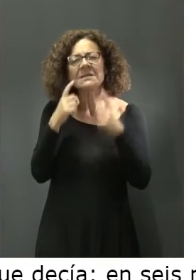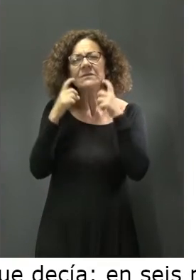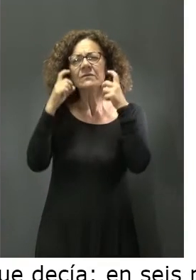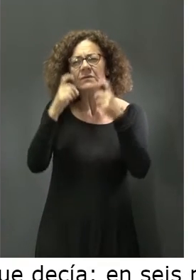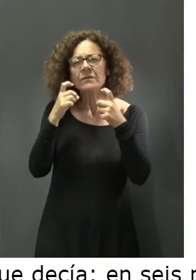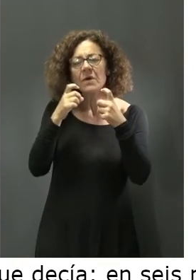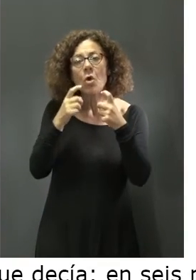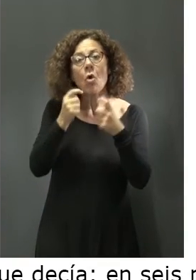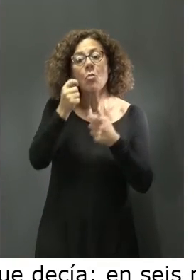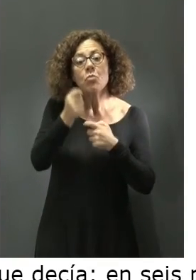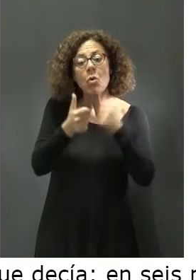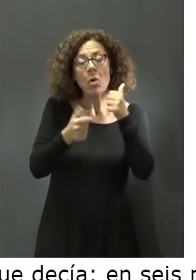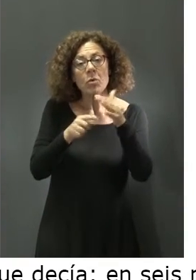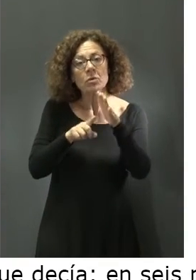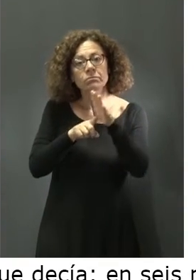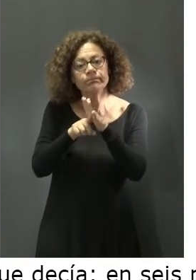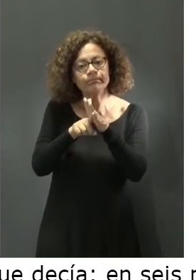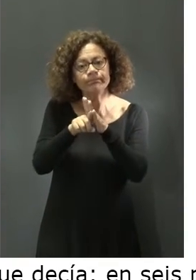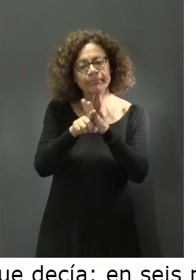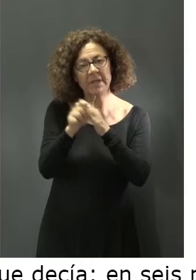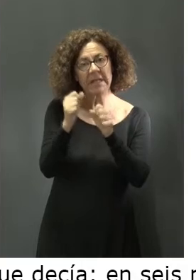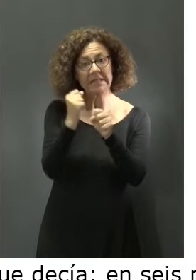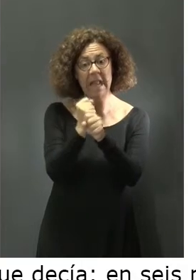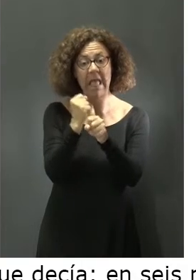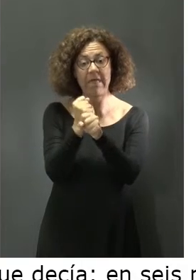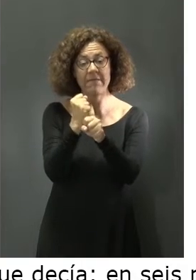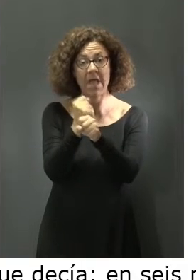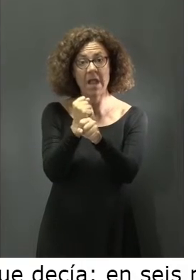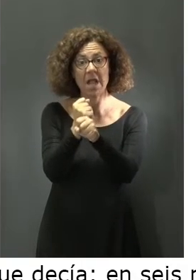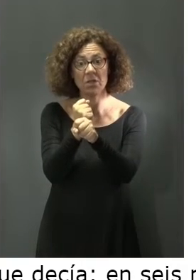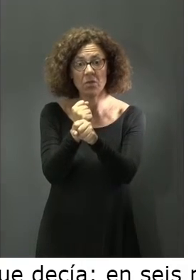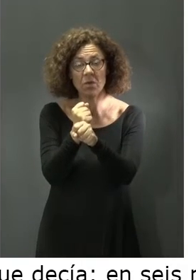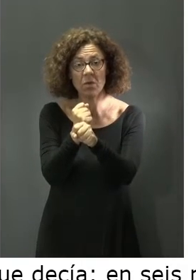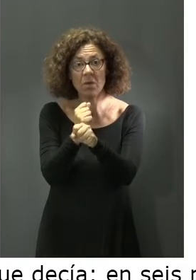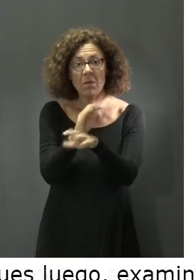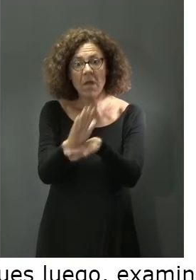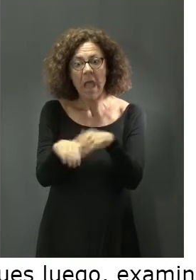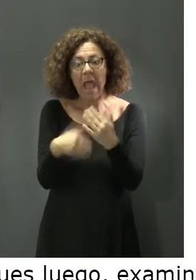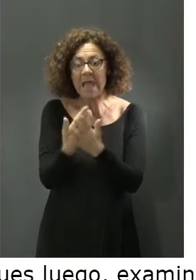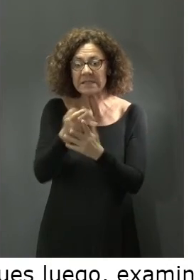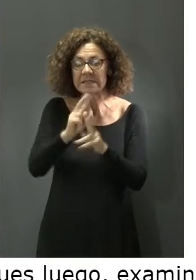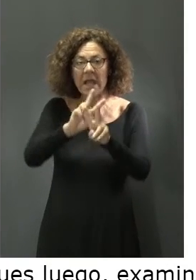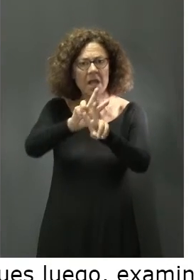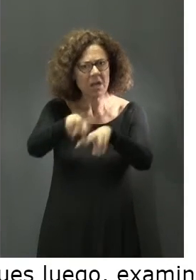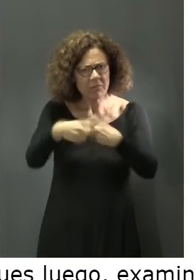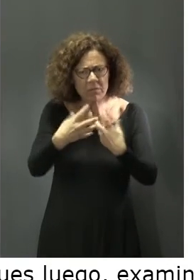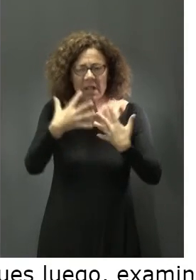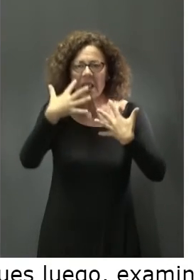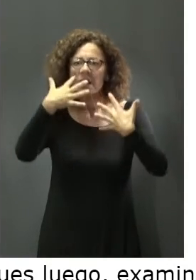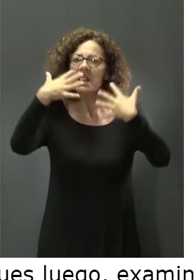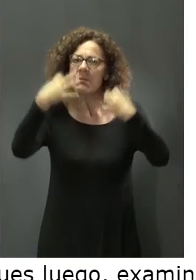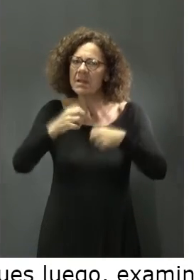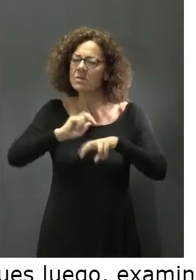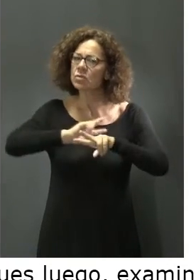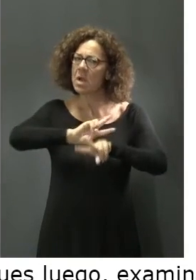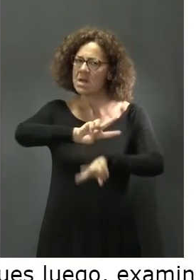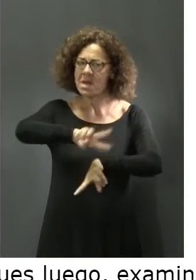ido abonando el camino, se ha ido preparando para llegar a esta reforma que realmente es una